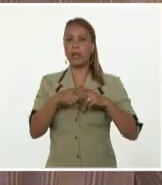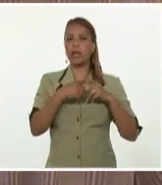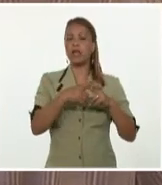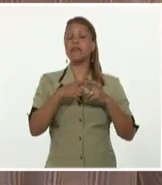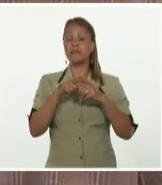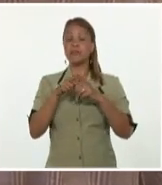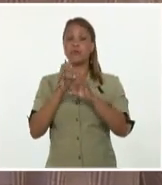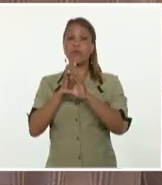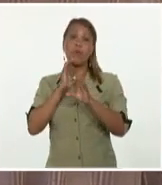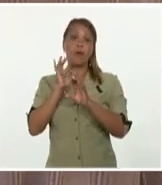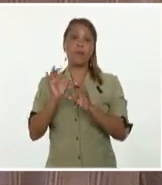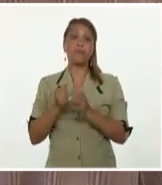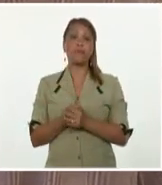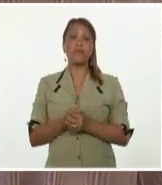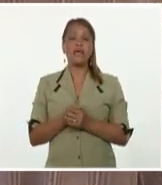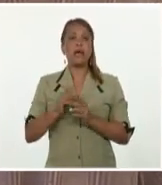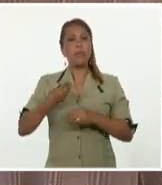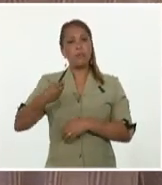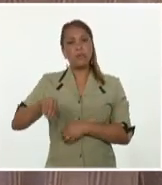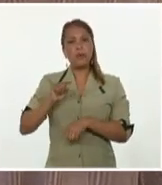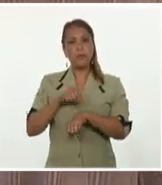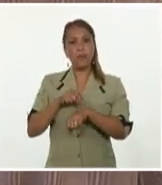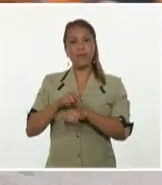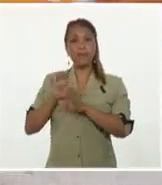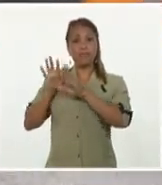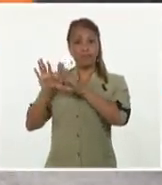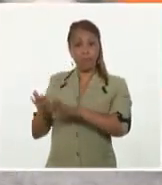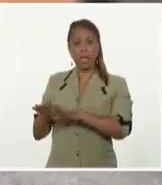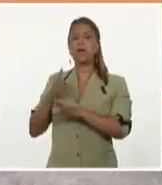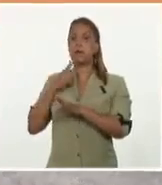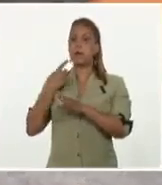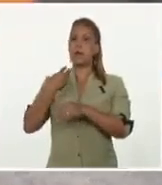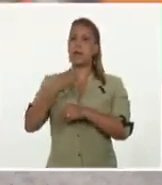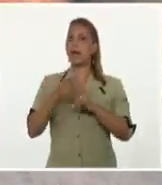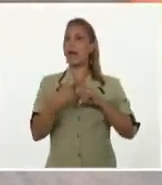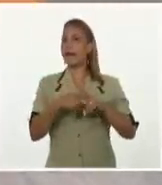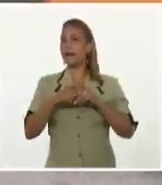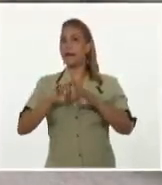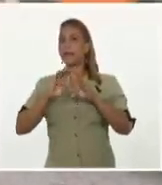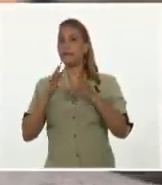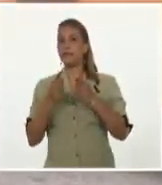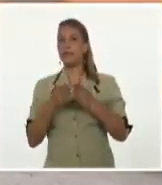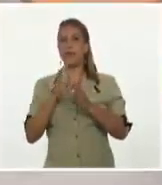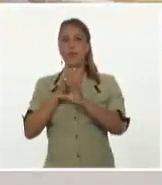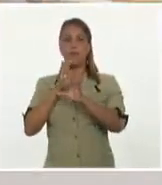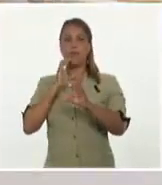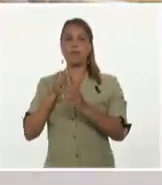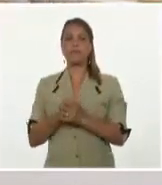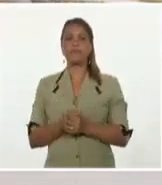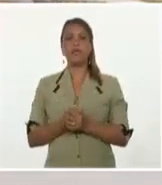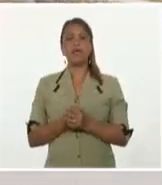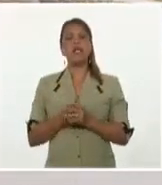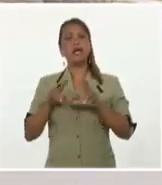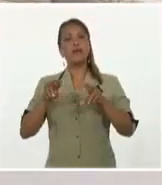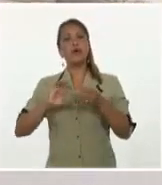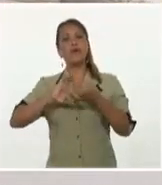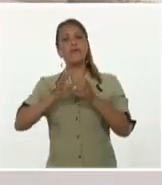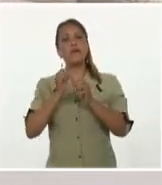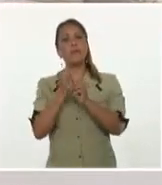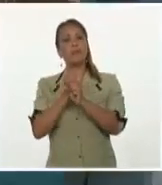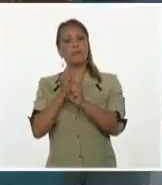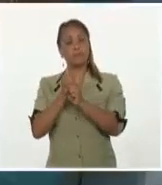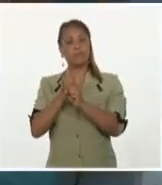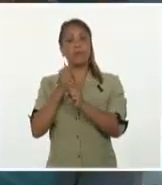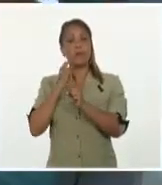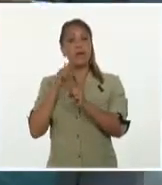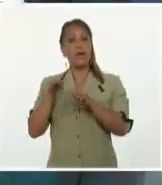encontramos trabajando y aprovechar este tiempo ahora en esta tarea. La nueva restricción en los ómnibus urbanos se une a las adoptadas en